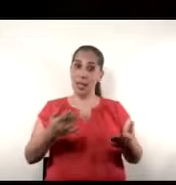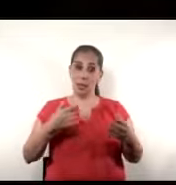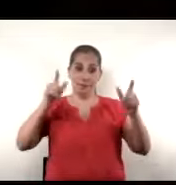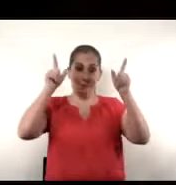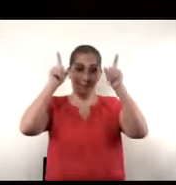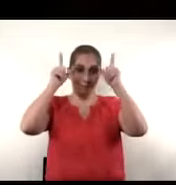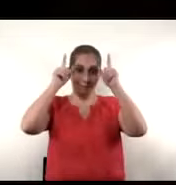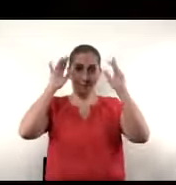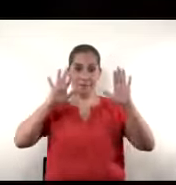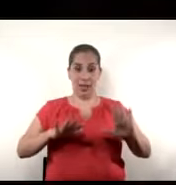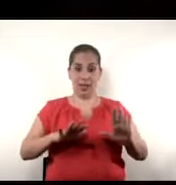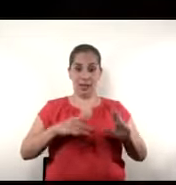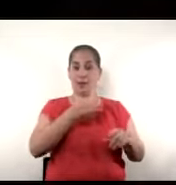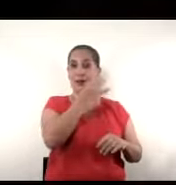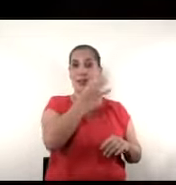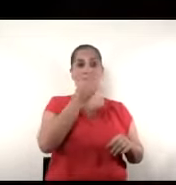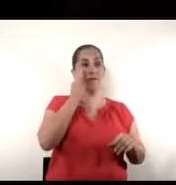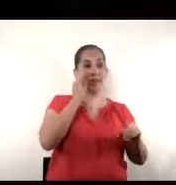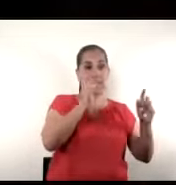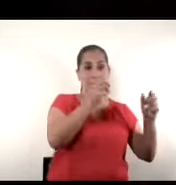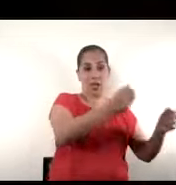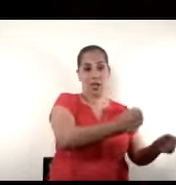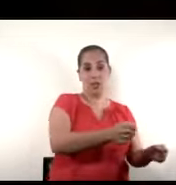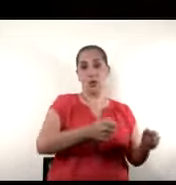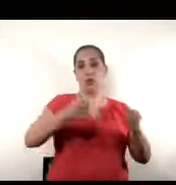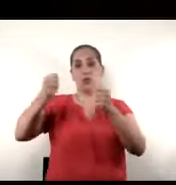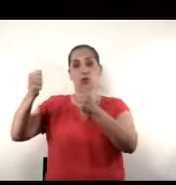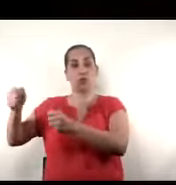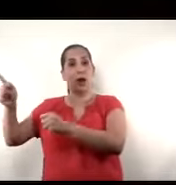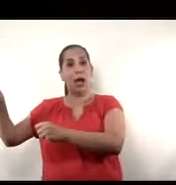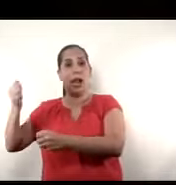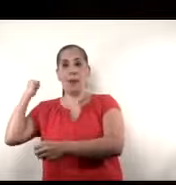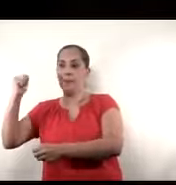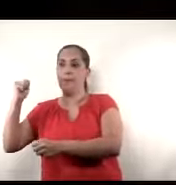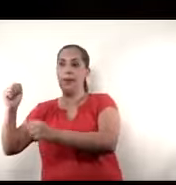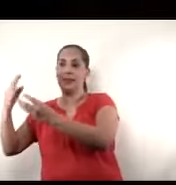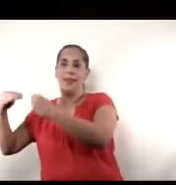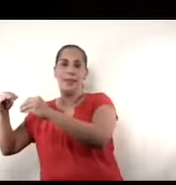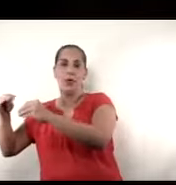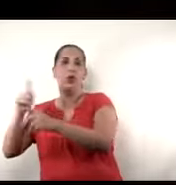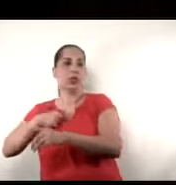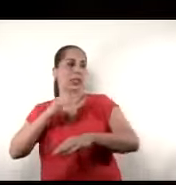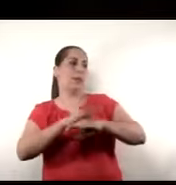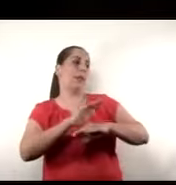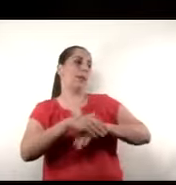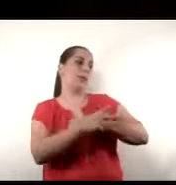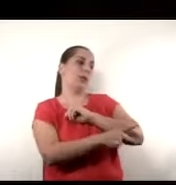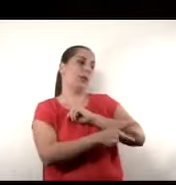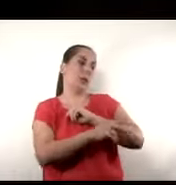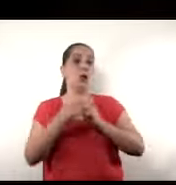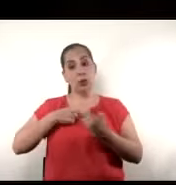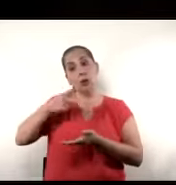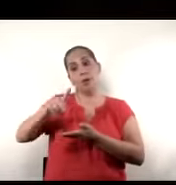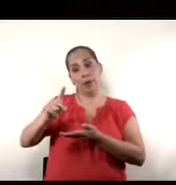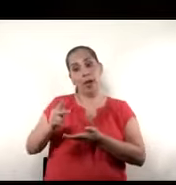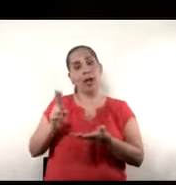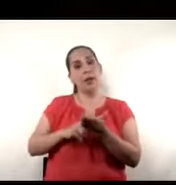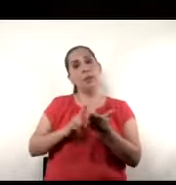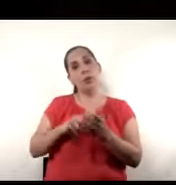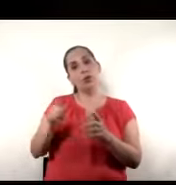vaca de la finca al matadero, tiene que ir a pedirle permiso al Estado y le tiene que pagar por ese